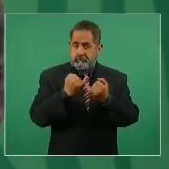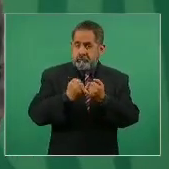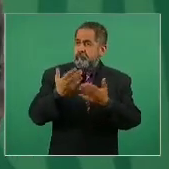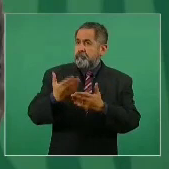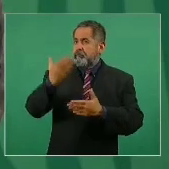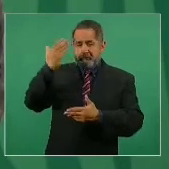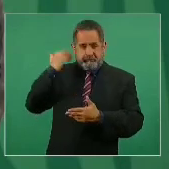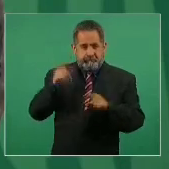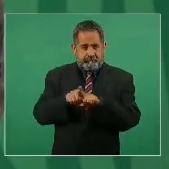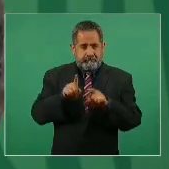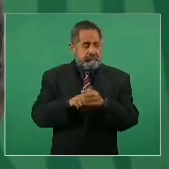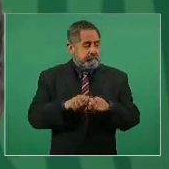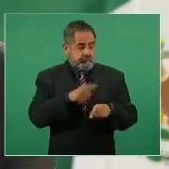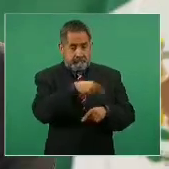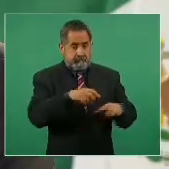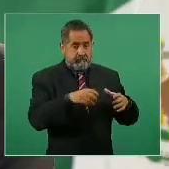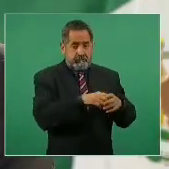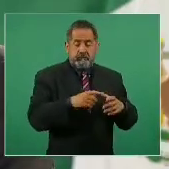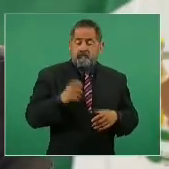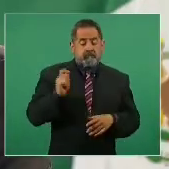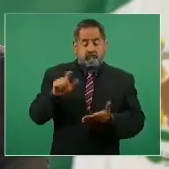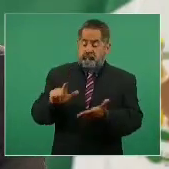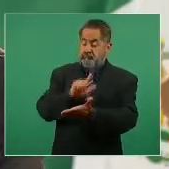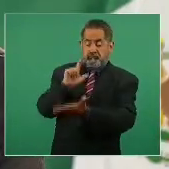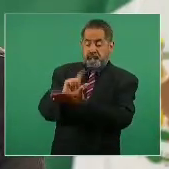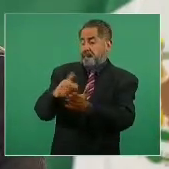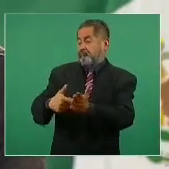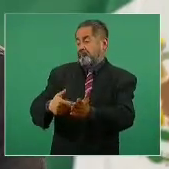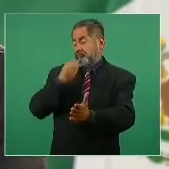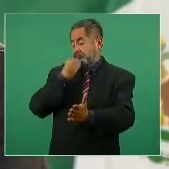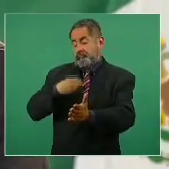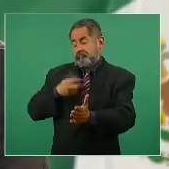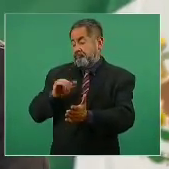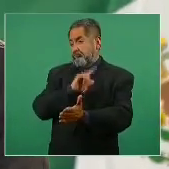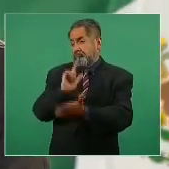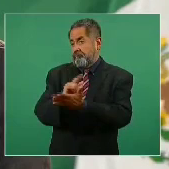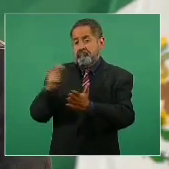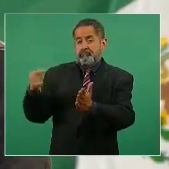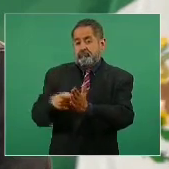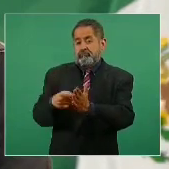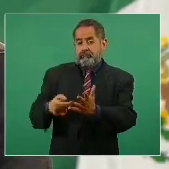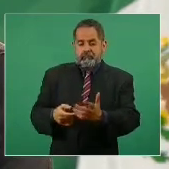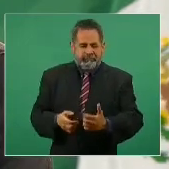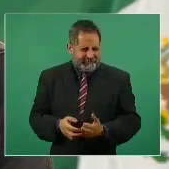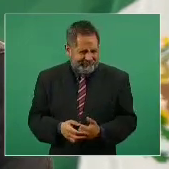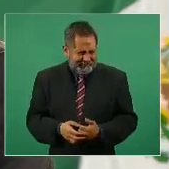era antes, a decir de que la ley es la ley. La ley es la ley. Es la